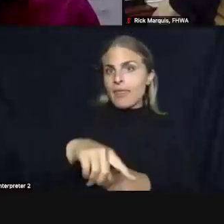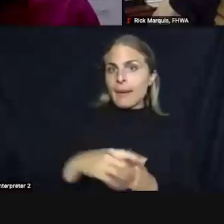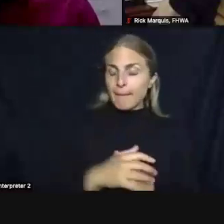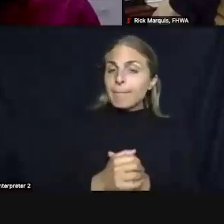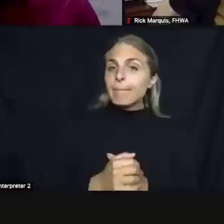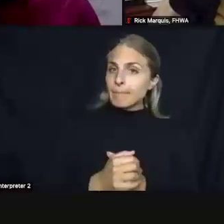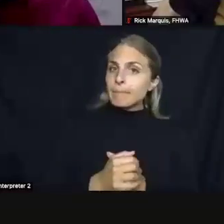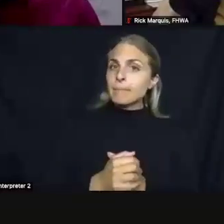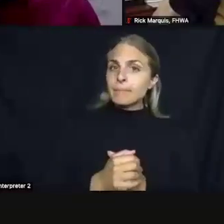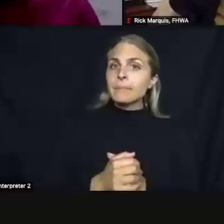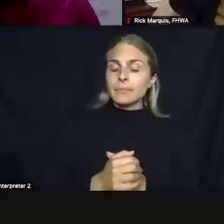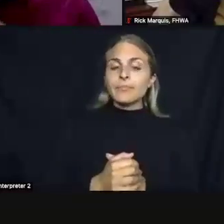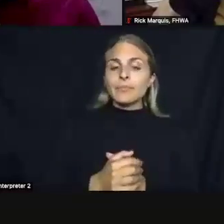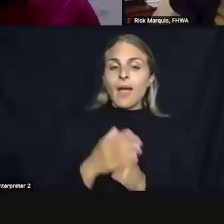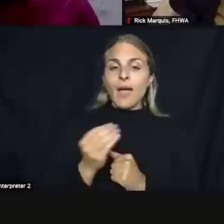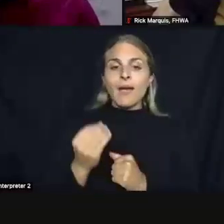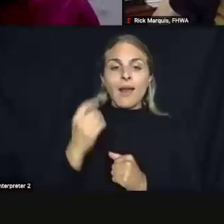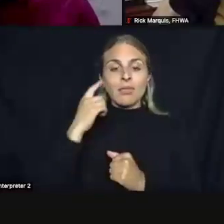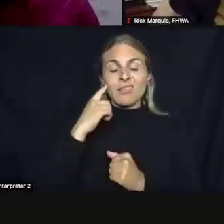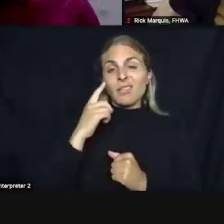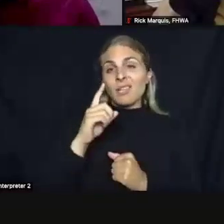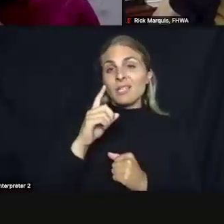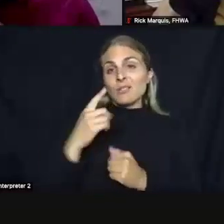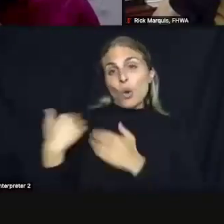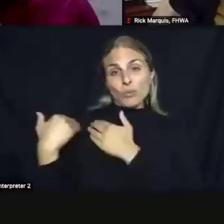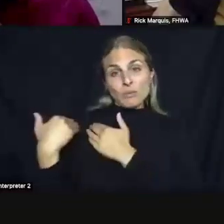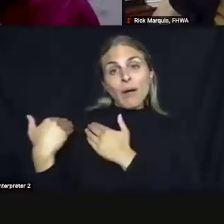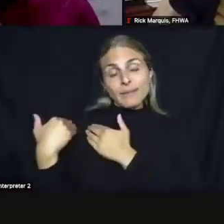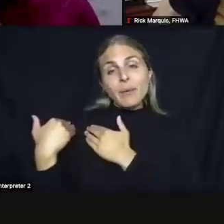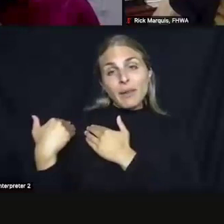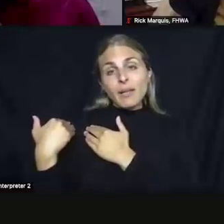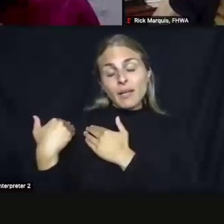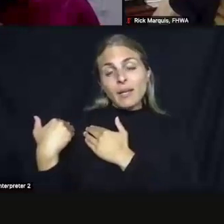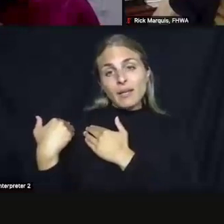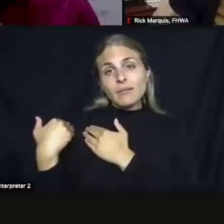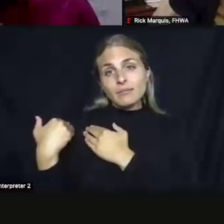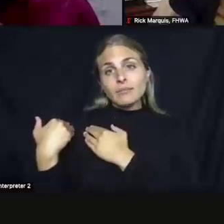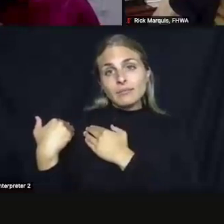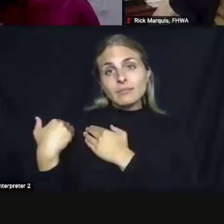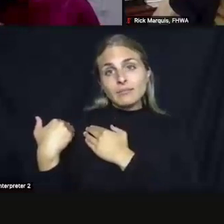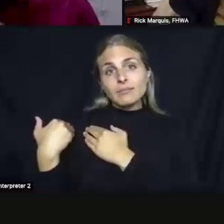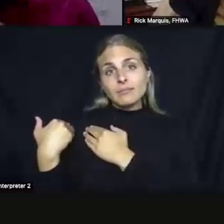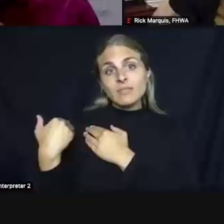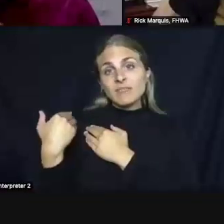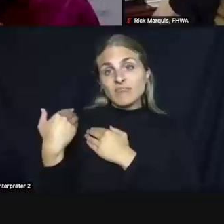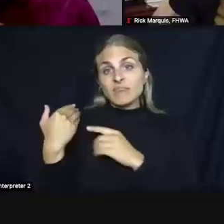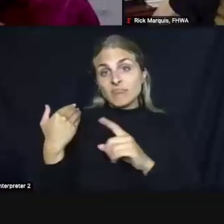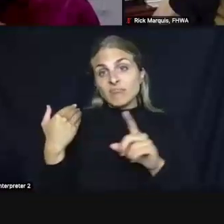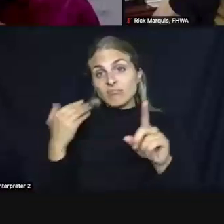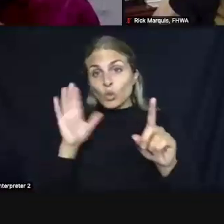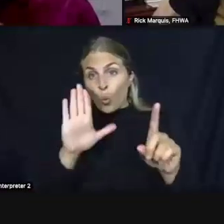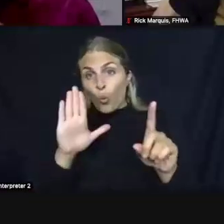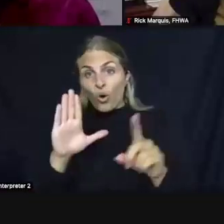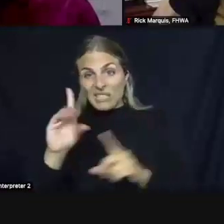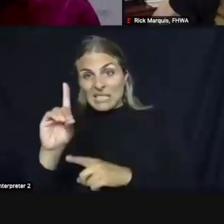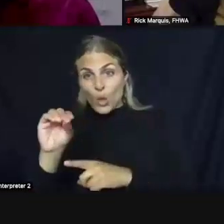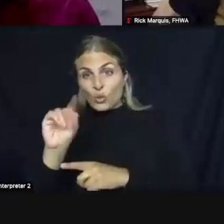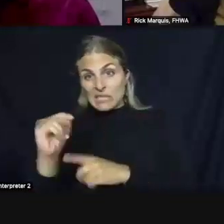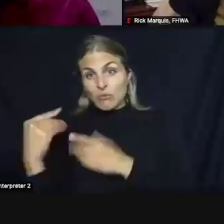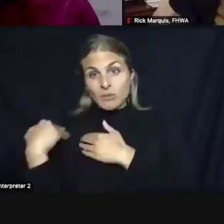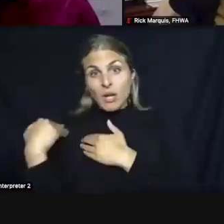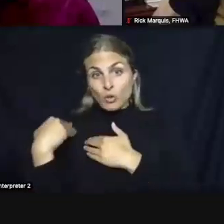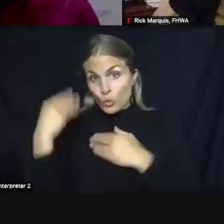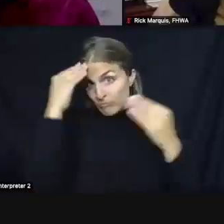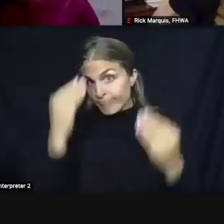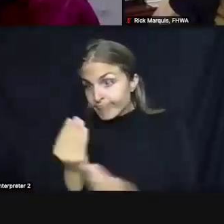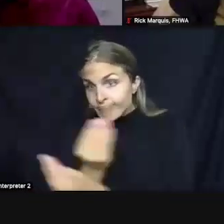cómo eso les va a afectar. Y me parece que es nuestra responsabilidad